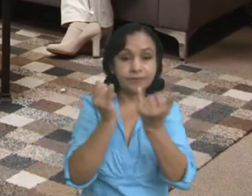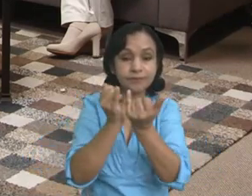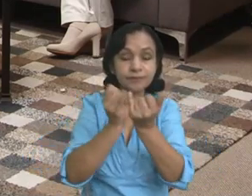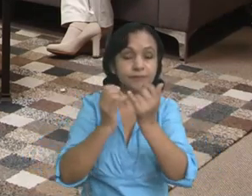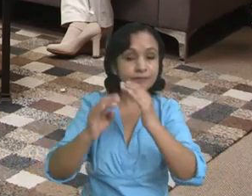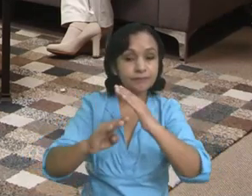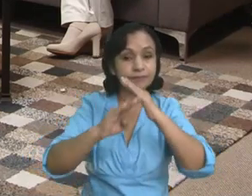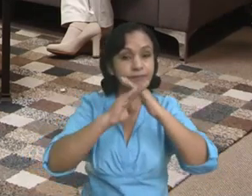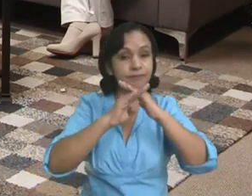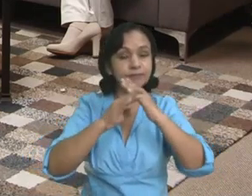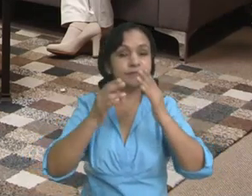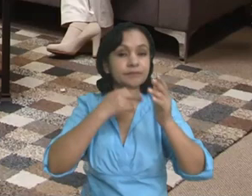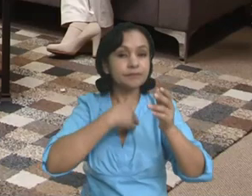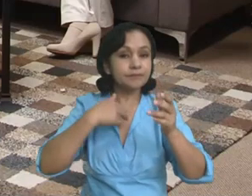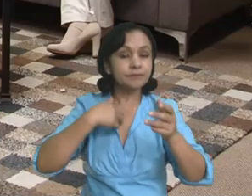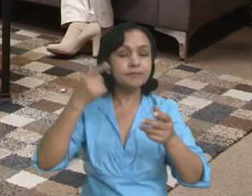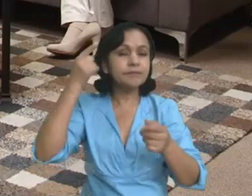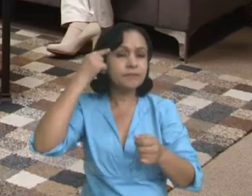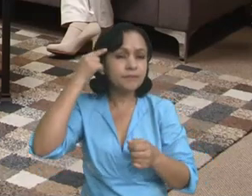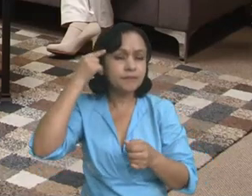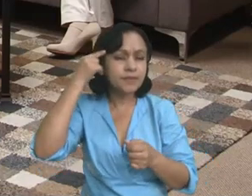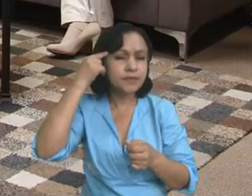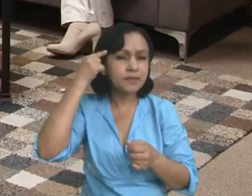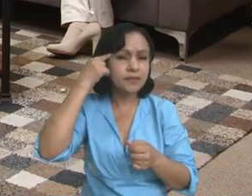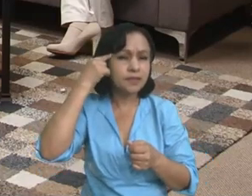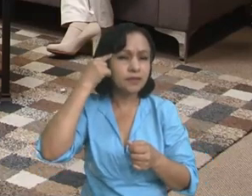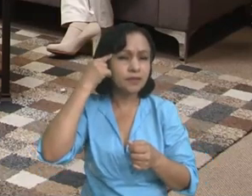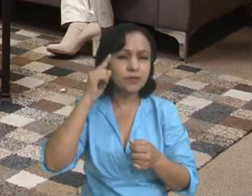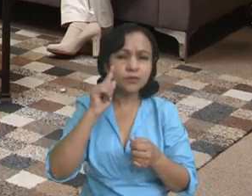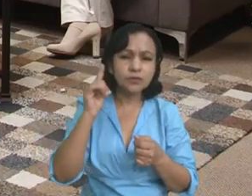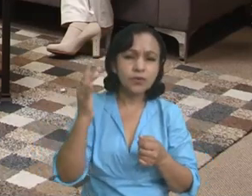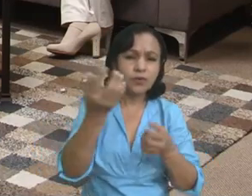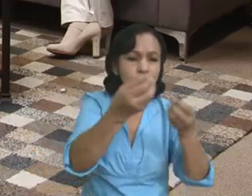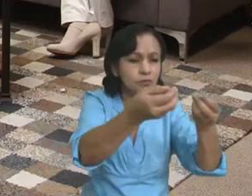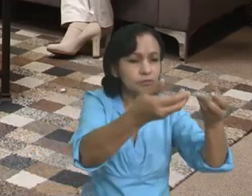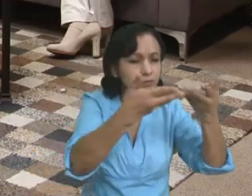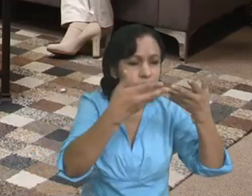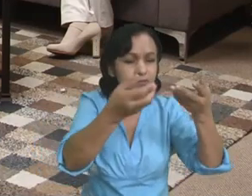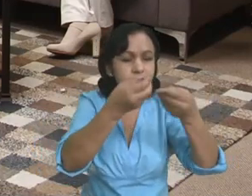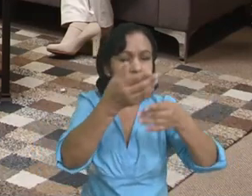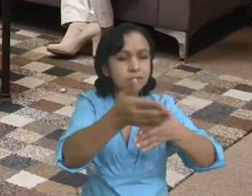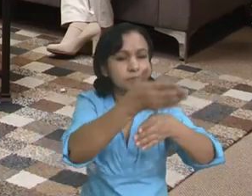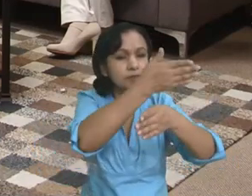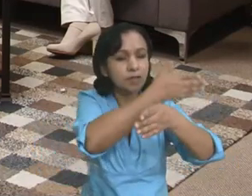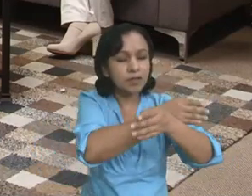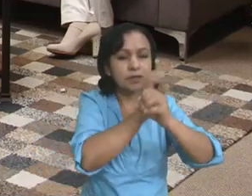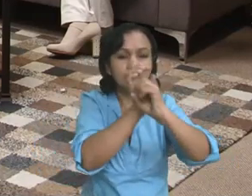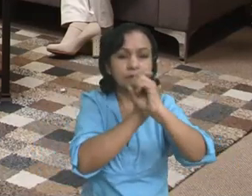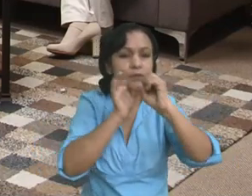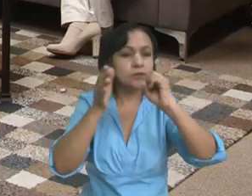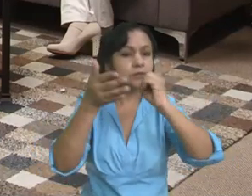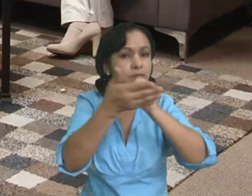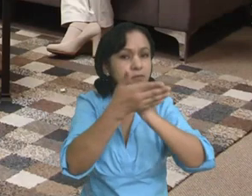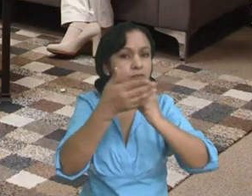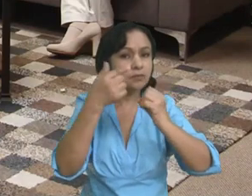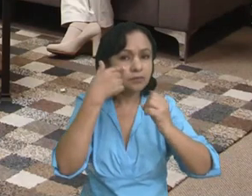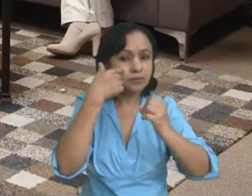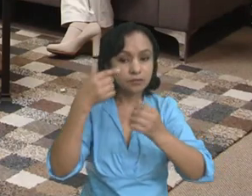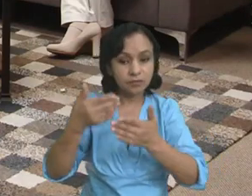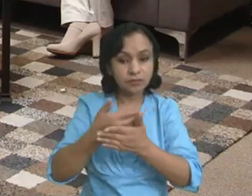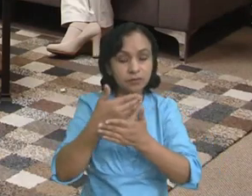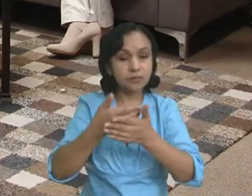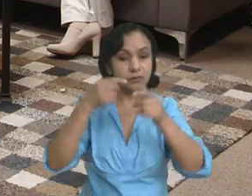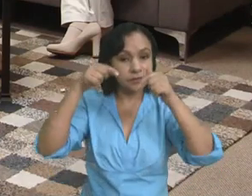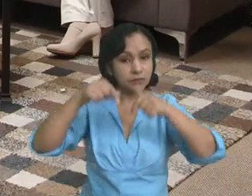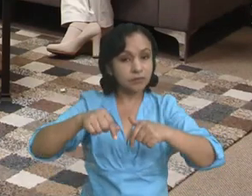preventiva, bueno, lo que hemos estado pensando es cómo, utilizando toda la información de las epidemias anteriores de coronavirus y este coronavirus